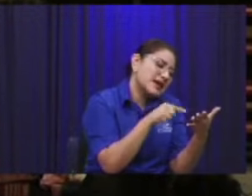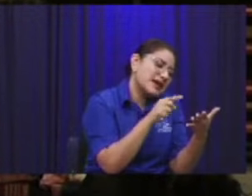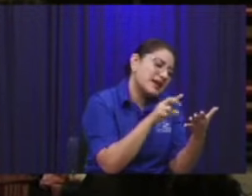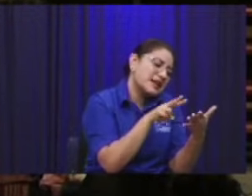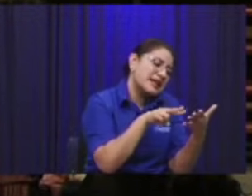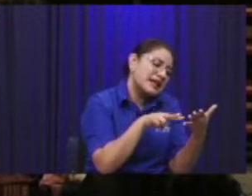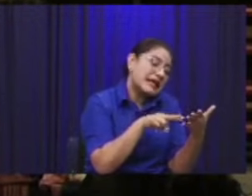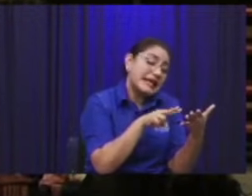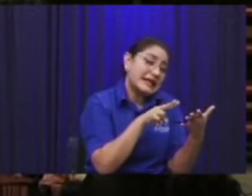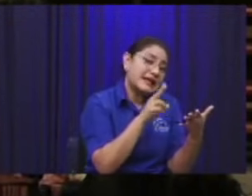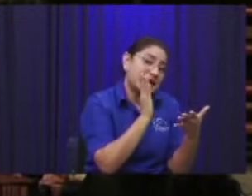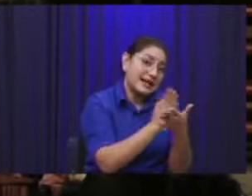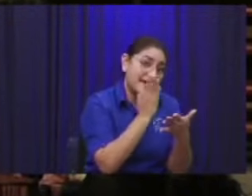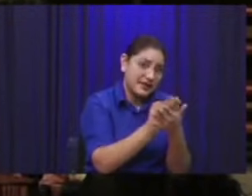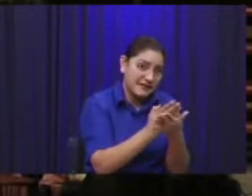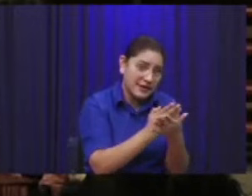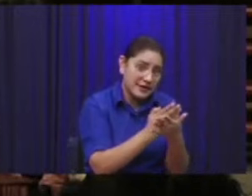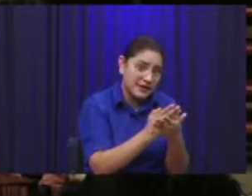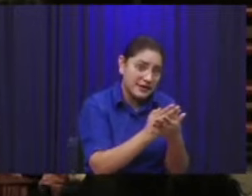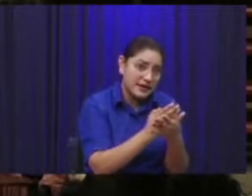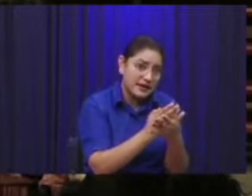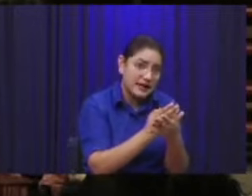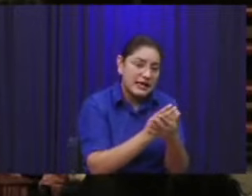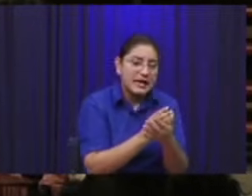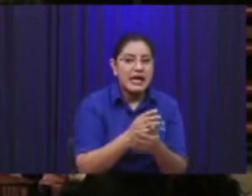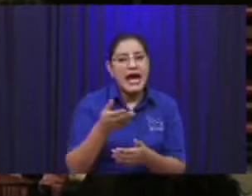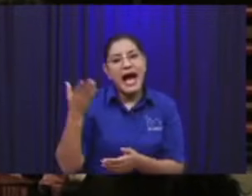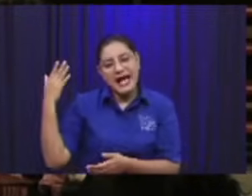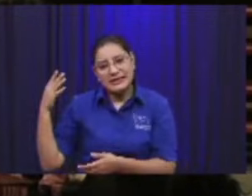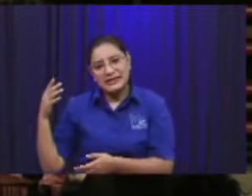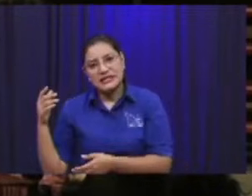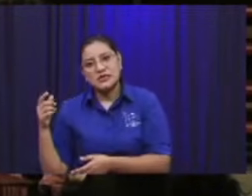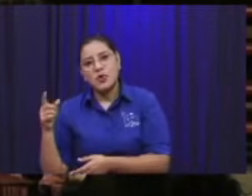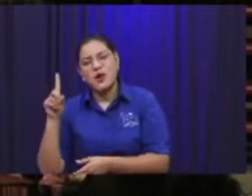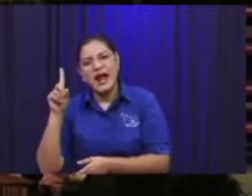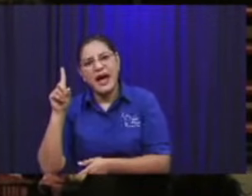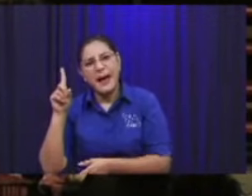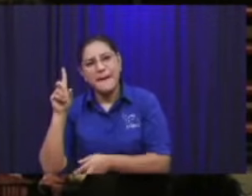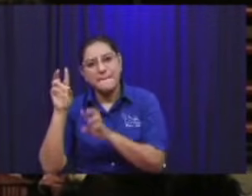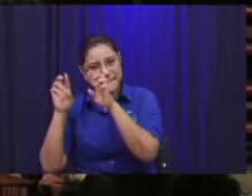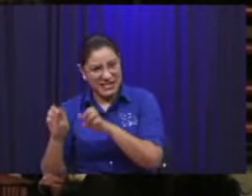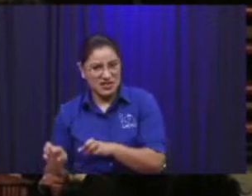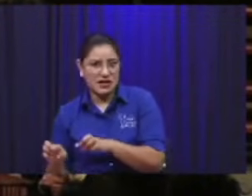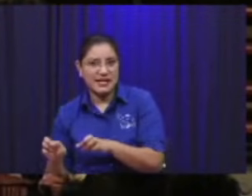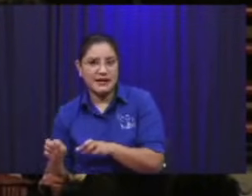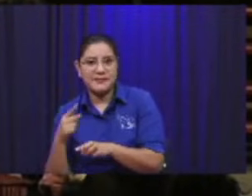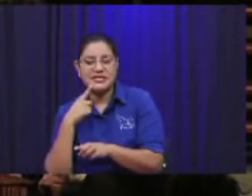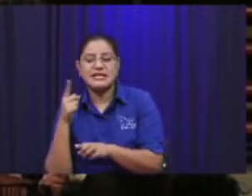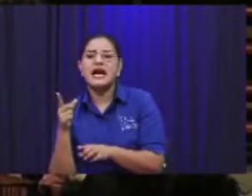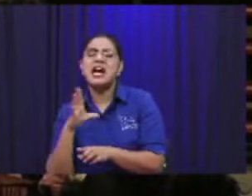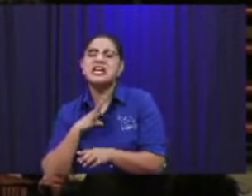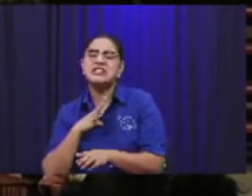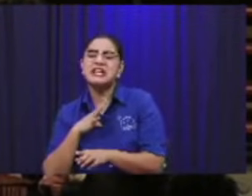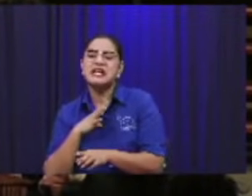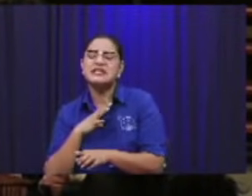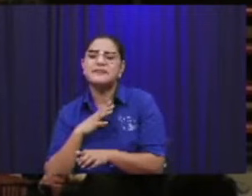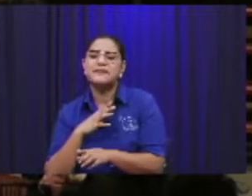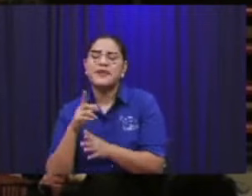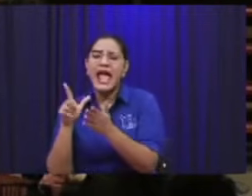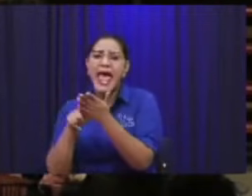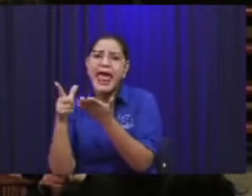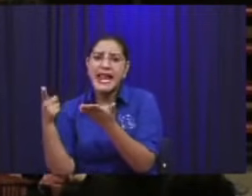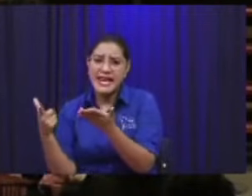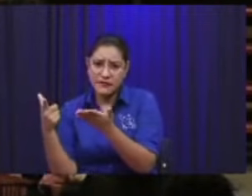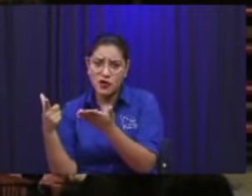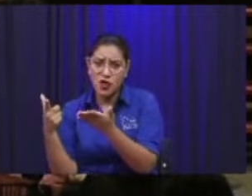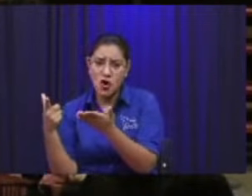ya tener los libros perdidos del edén ya tenemos las epístolas de bernabé si todavía no he terminado